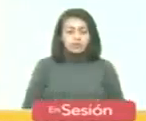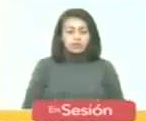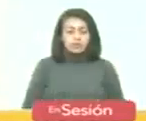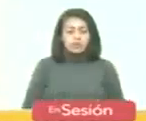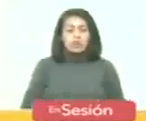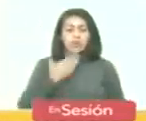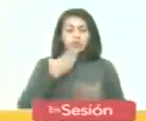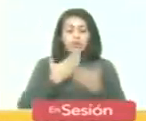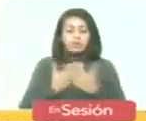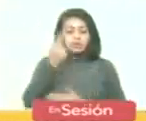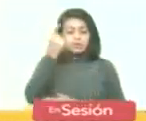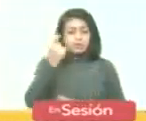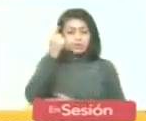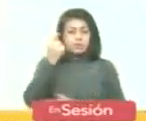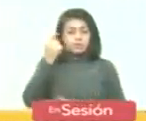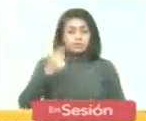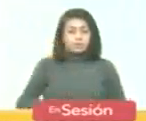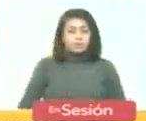Muchas gracias, diputado.